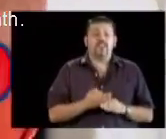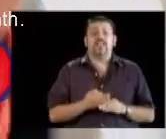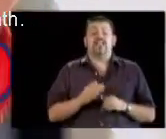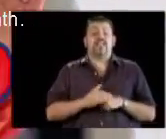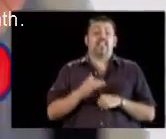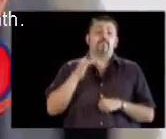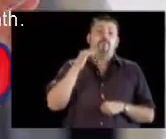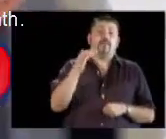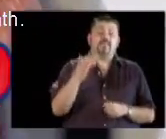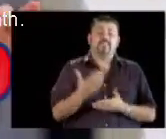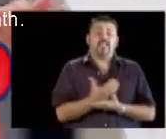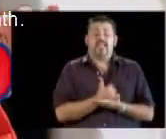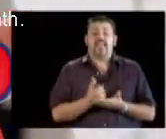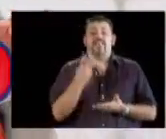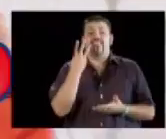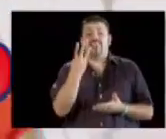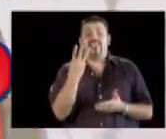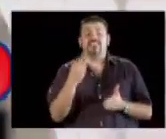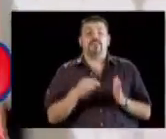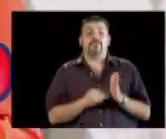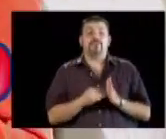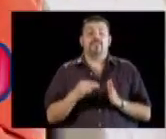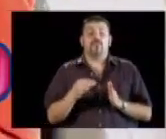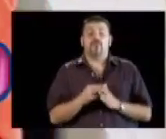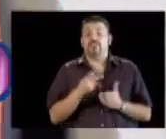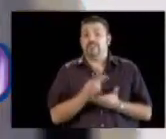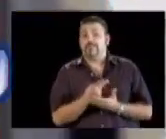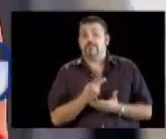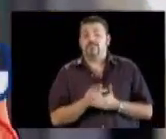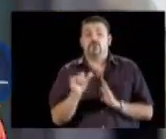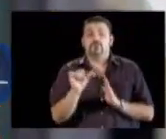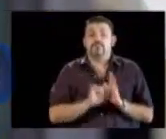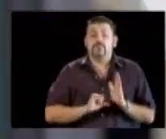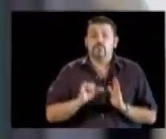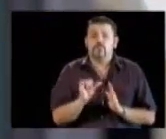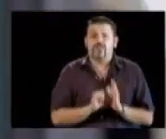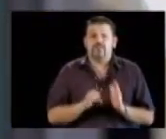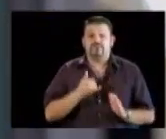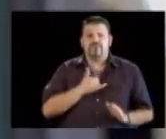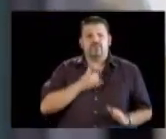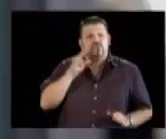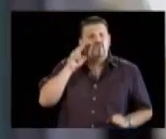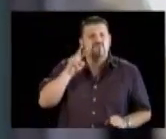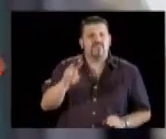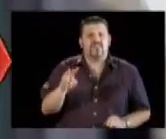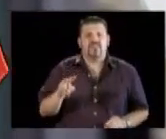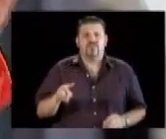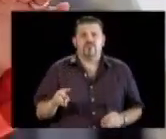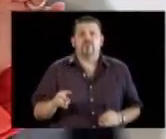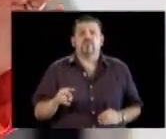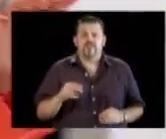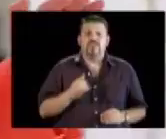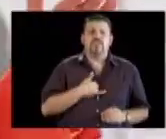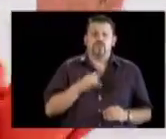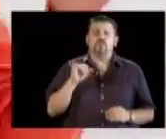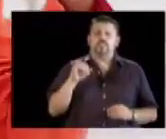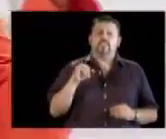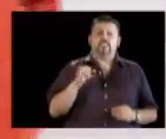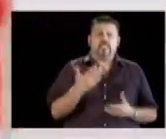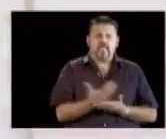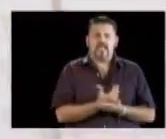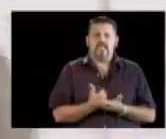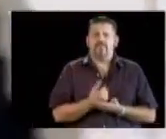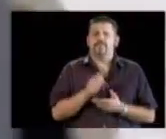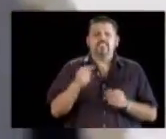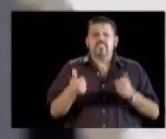millones y medio de pesos mensuales. Y ahora sí, solo les puedo decir, yo los veo, se firmo y sí se ganan.